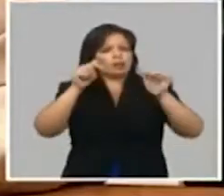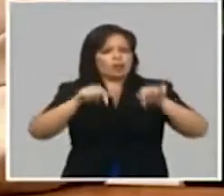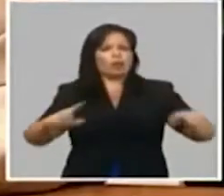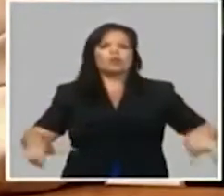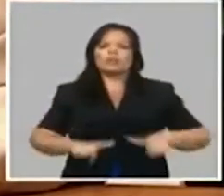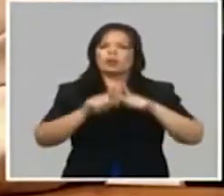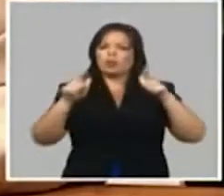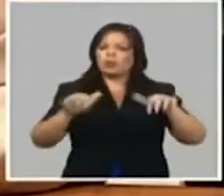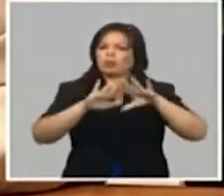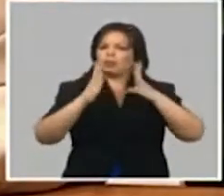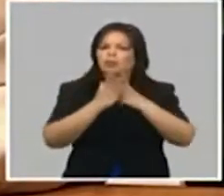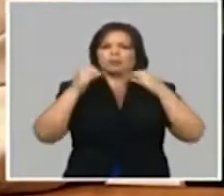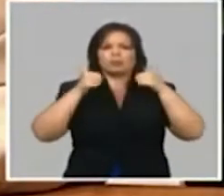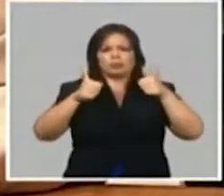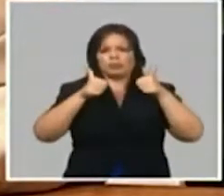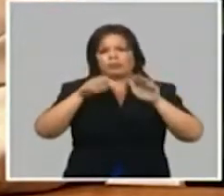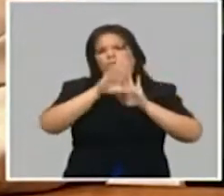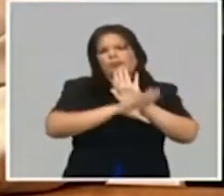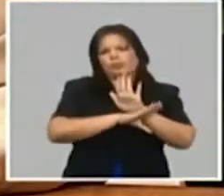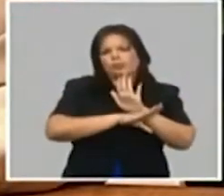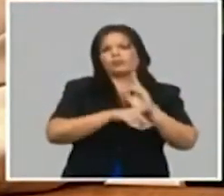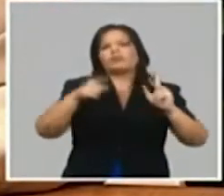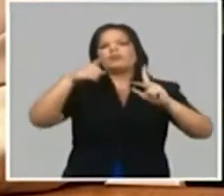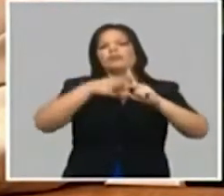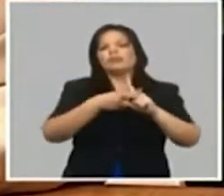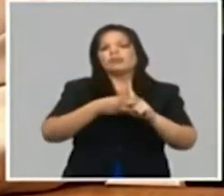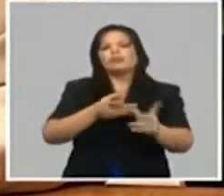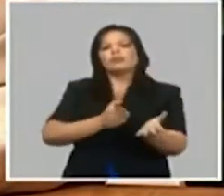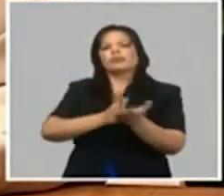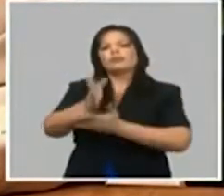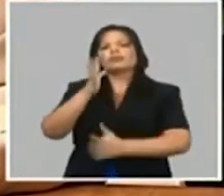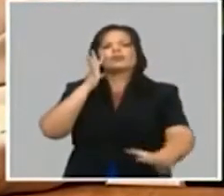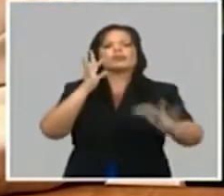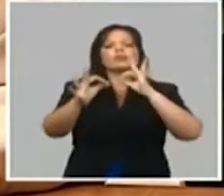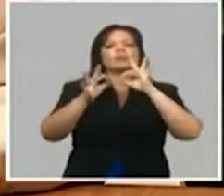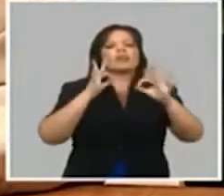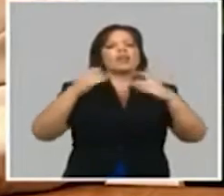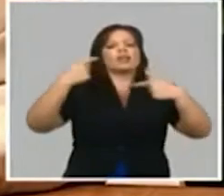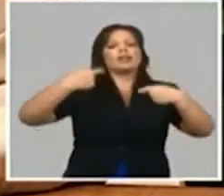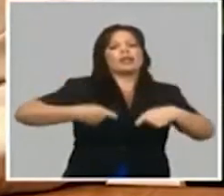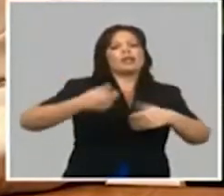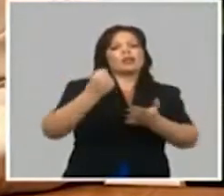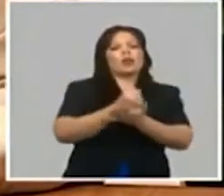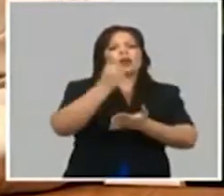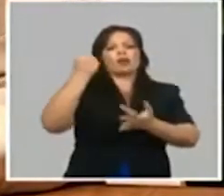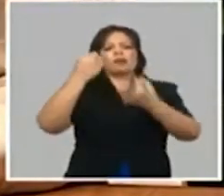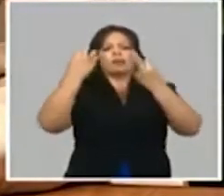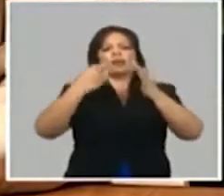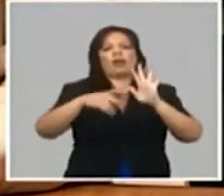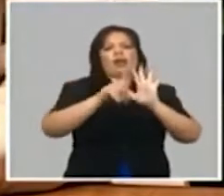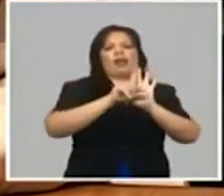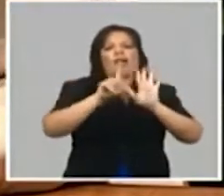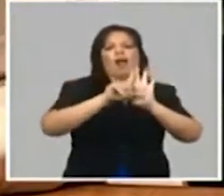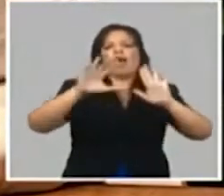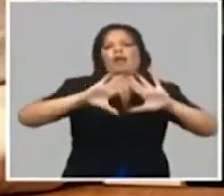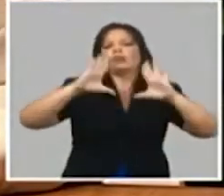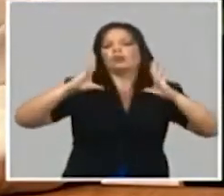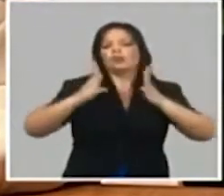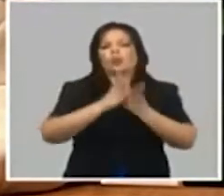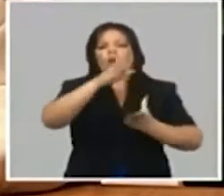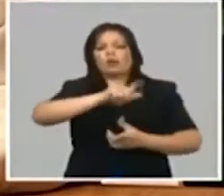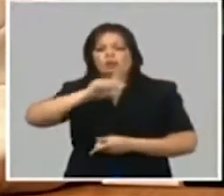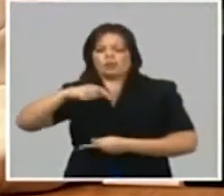tiempo estas medidas. Y preservar los derechos y las garantías legales de todas las personas a las cuales le brindamos un